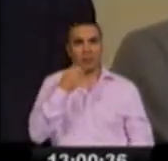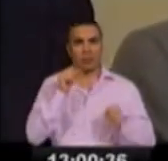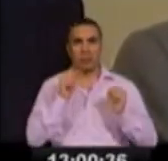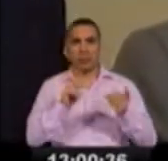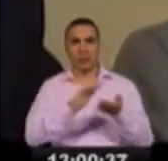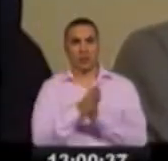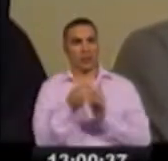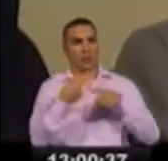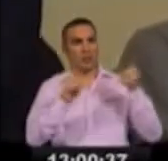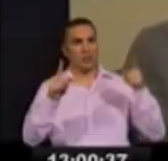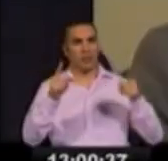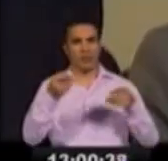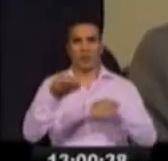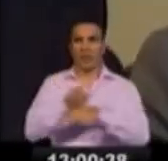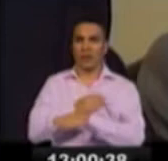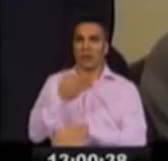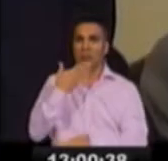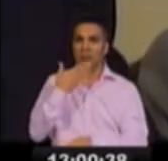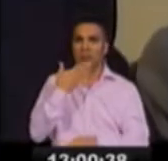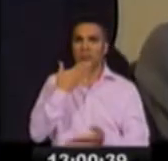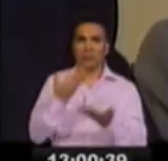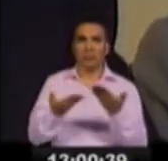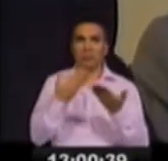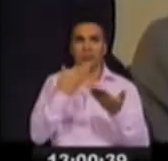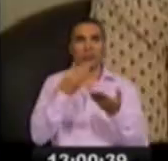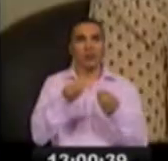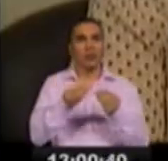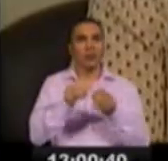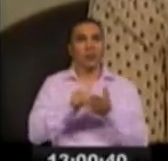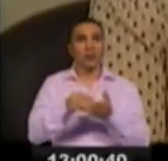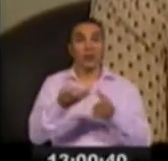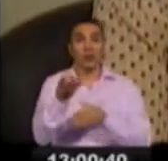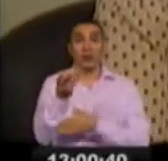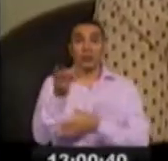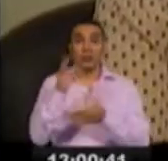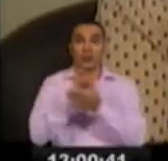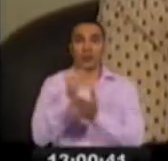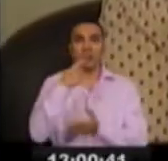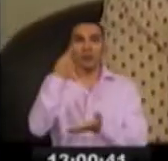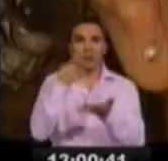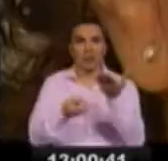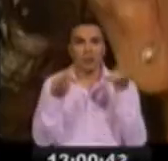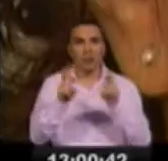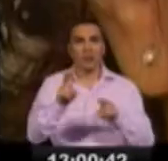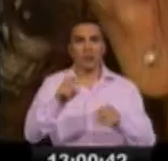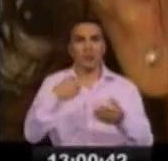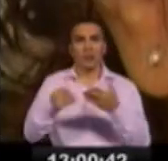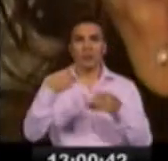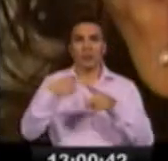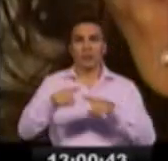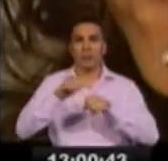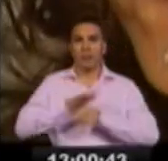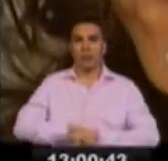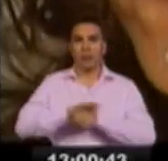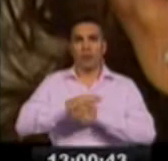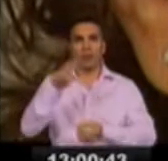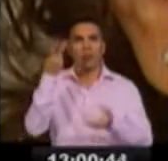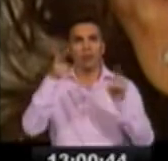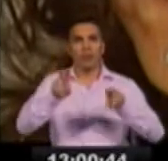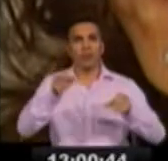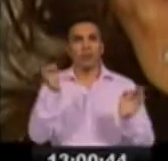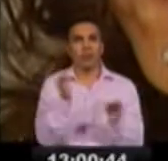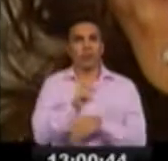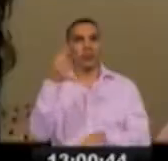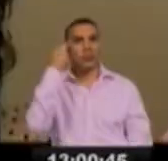oportunidad en ese momento circunstancial de producirse. Su esposo además señaló que Astudillo recibió varias presiones también por funcionarios